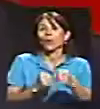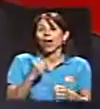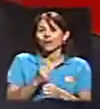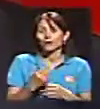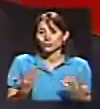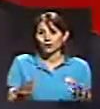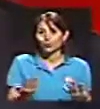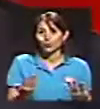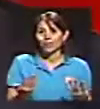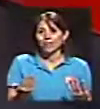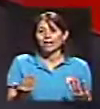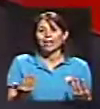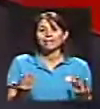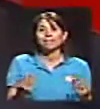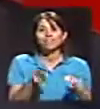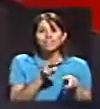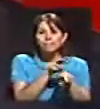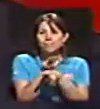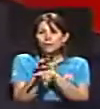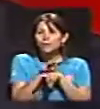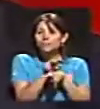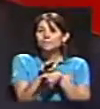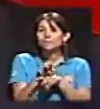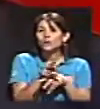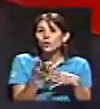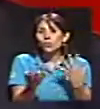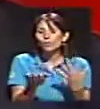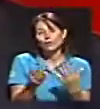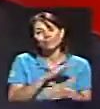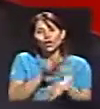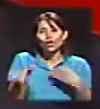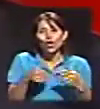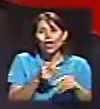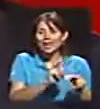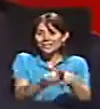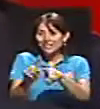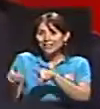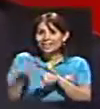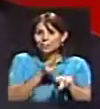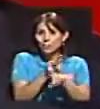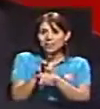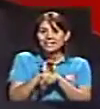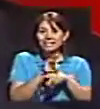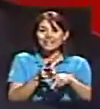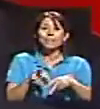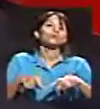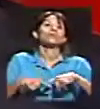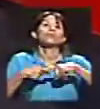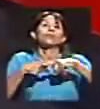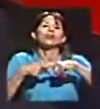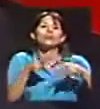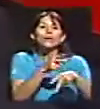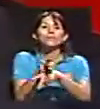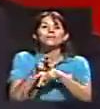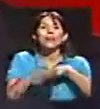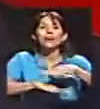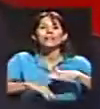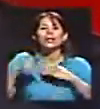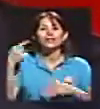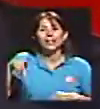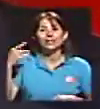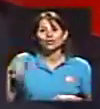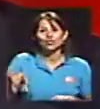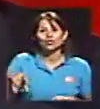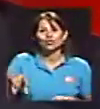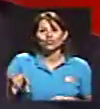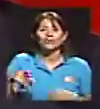nivel de supervisión algo en que estamos enfrascadas todas las superintendencias, que es el tema de supervisión basada en riesgos, ir acotando